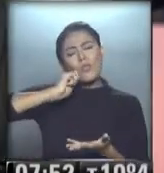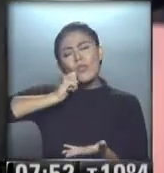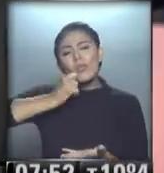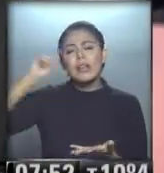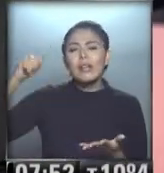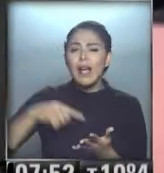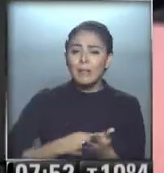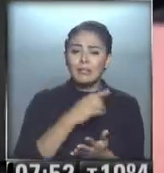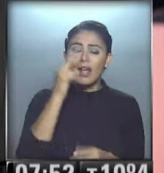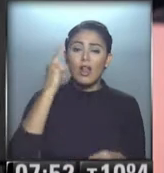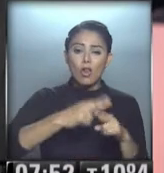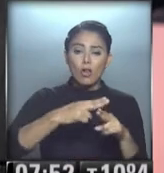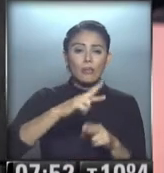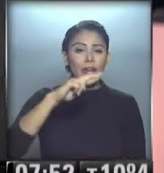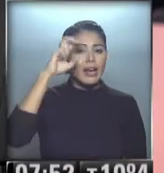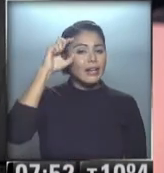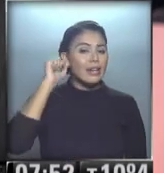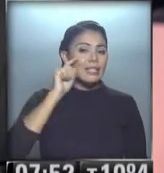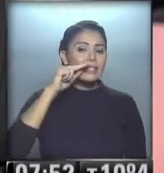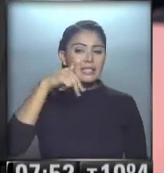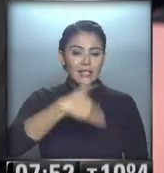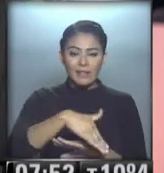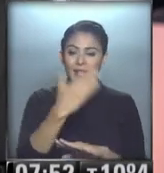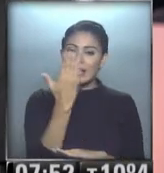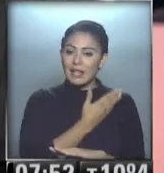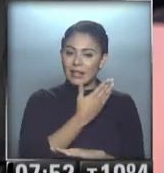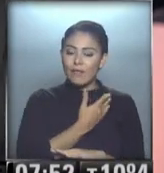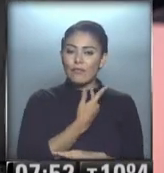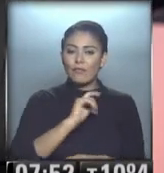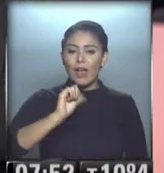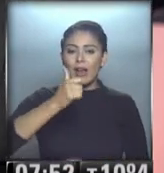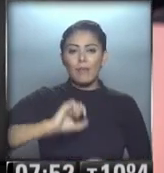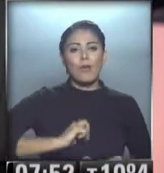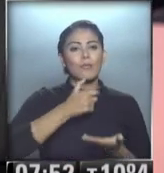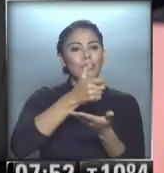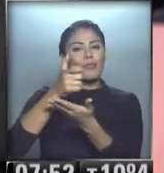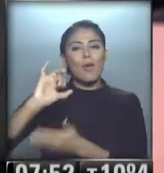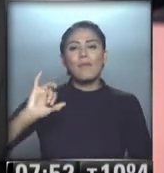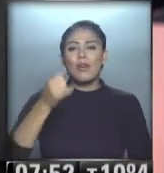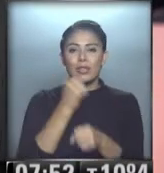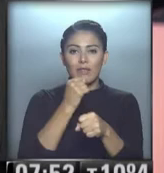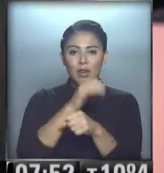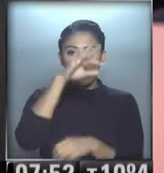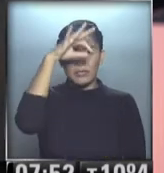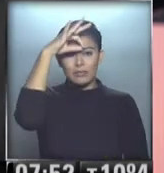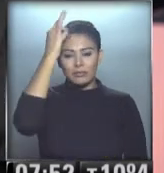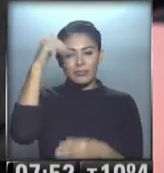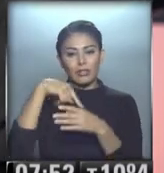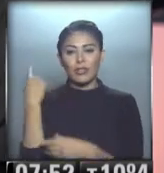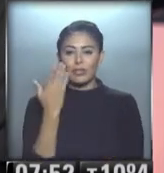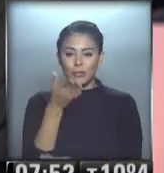ciudad de Buenos Aires, como es el Teatro Regina de la Avenida Santa Fe, los premios al mejor de la actividad teatral 2013, y allí